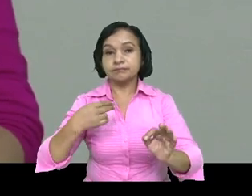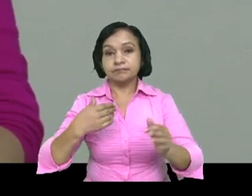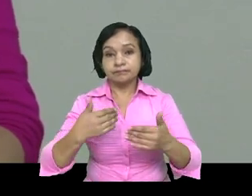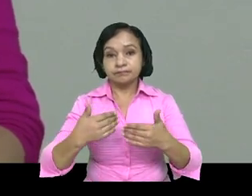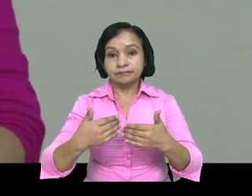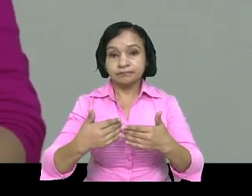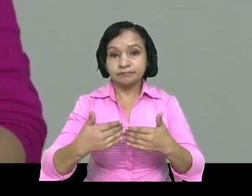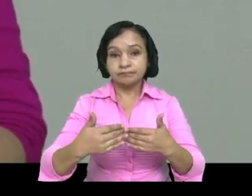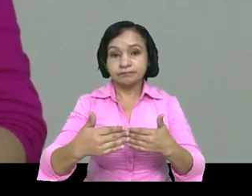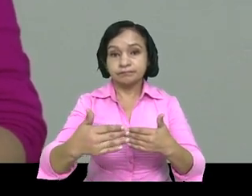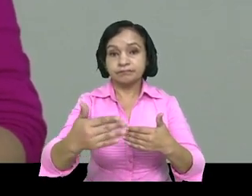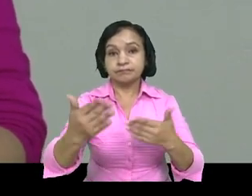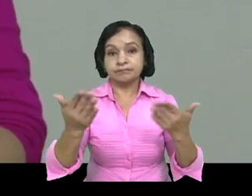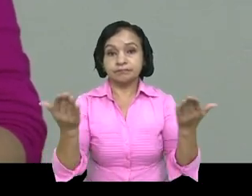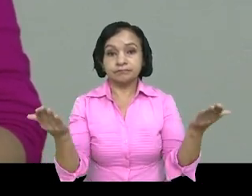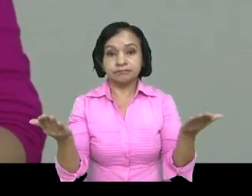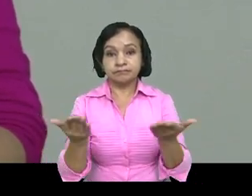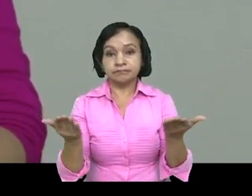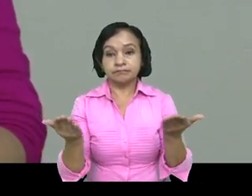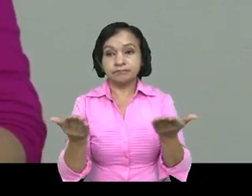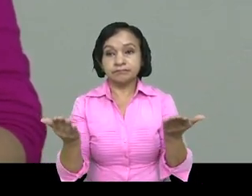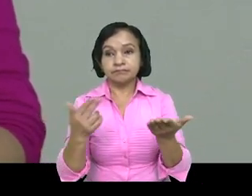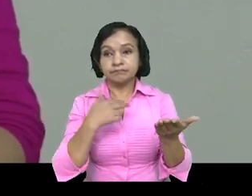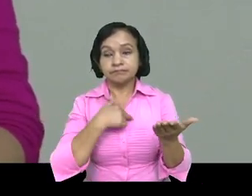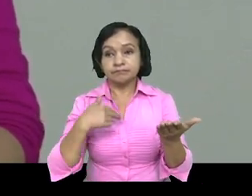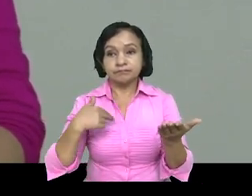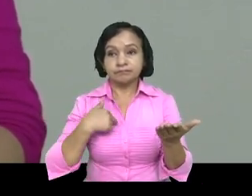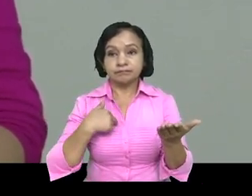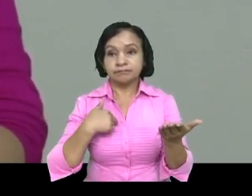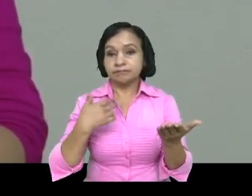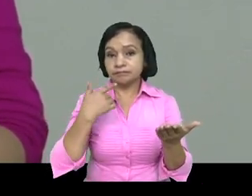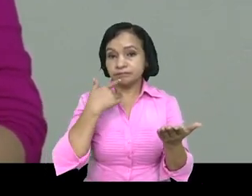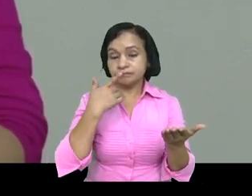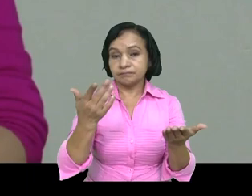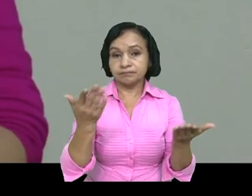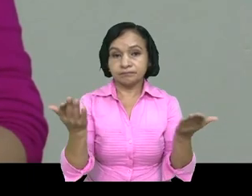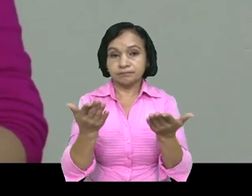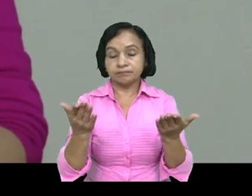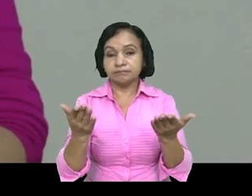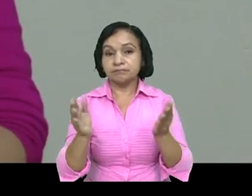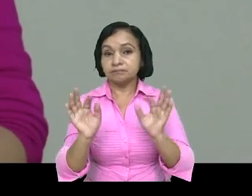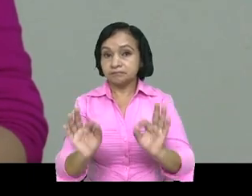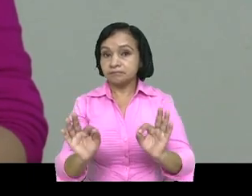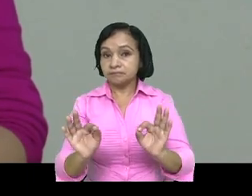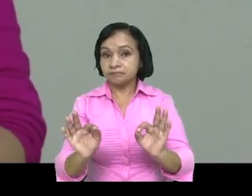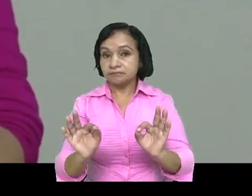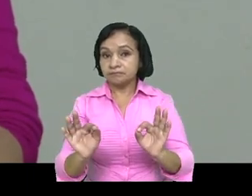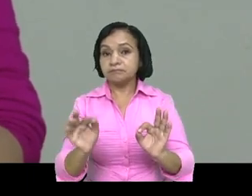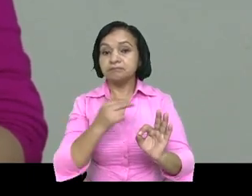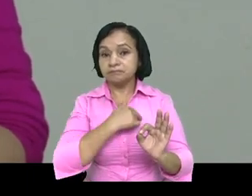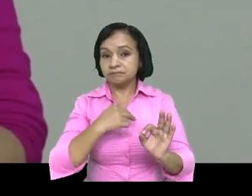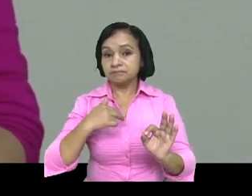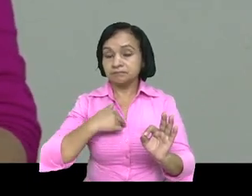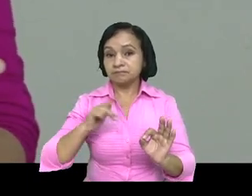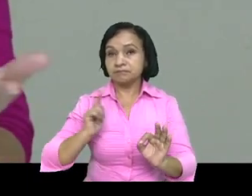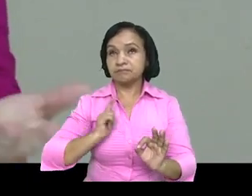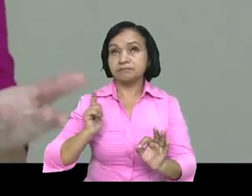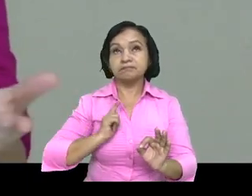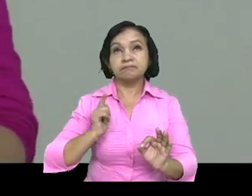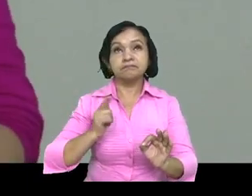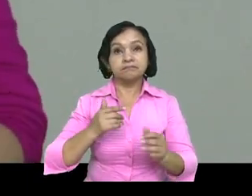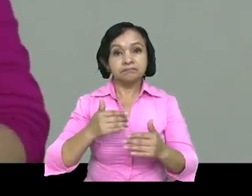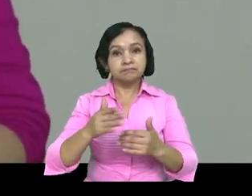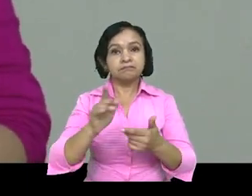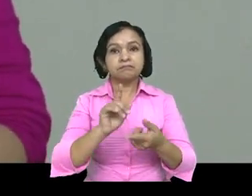la cantidad requerida y con la continuidad, ¿verdad?, que se requiere, que va a estar disponible el